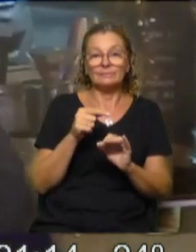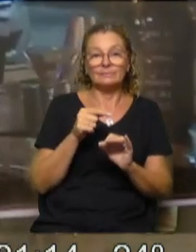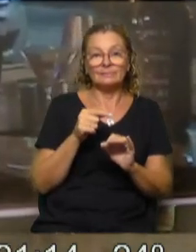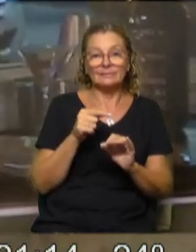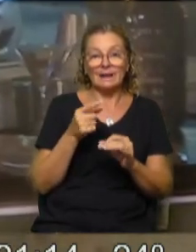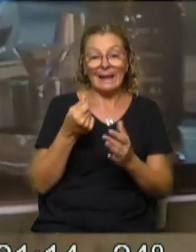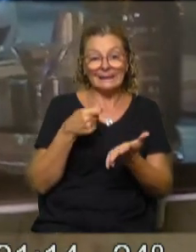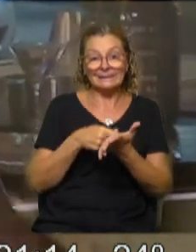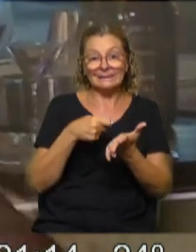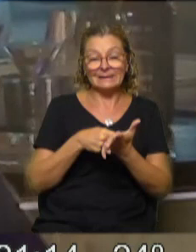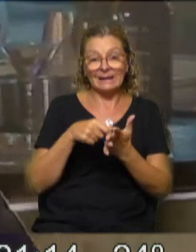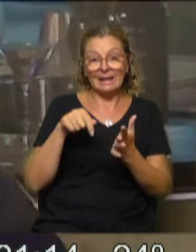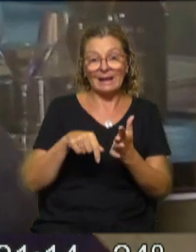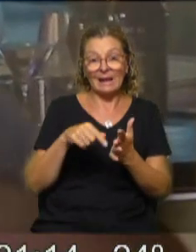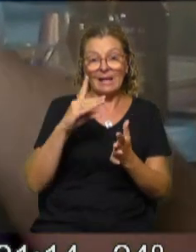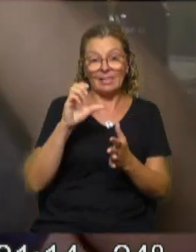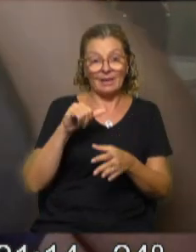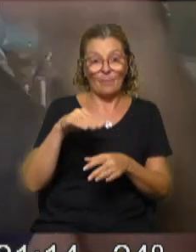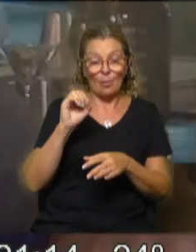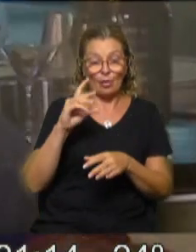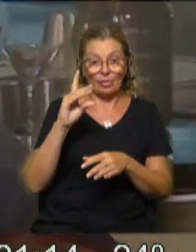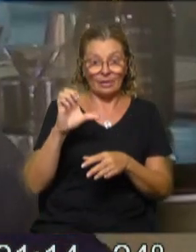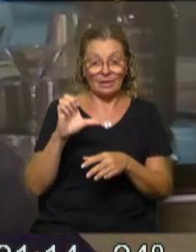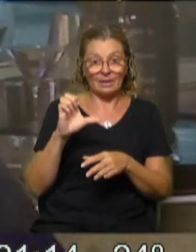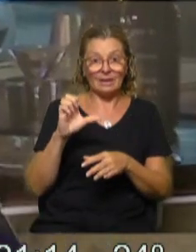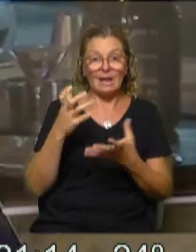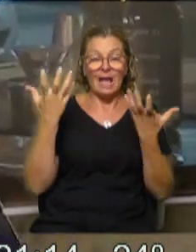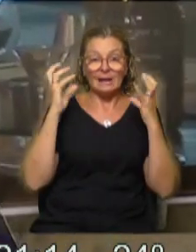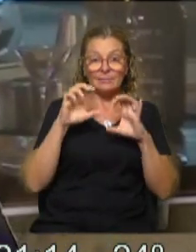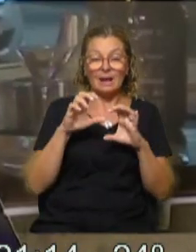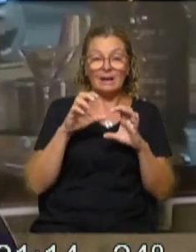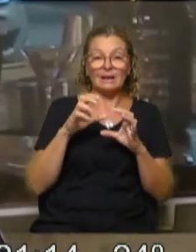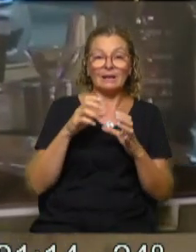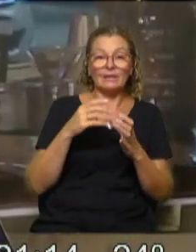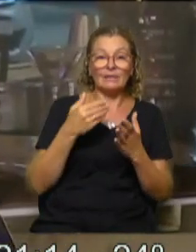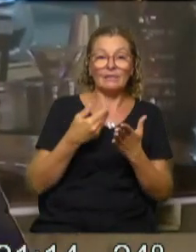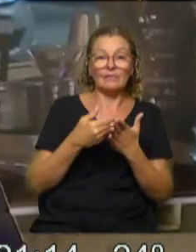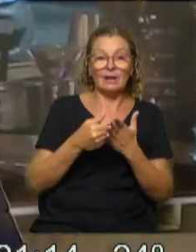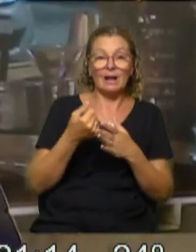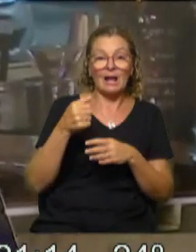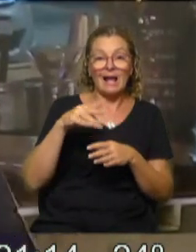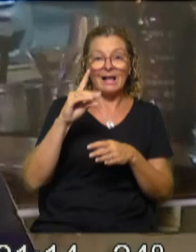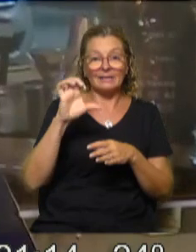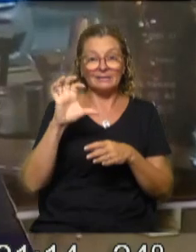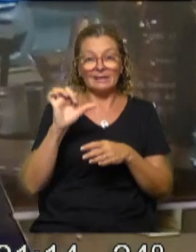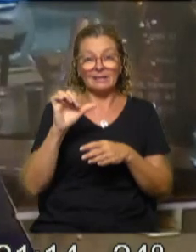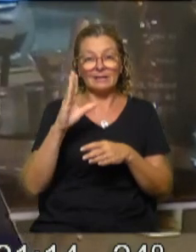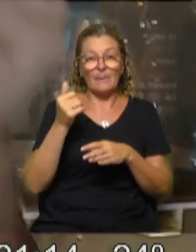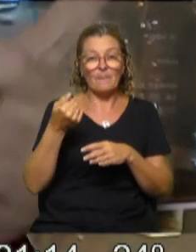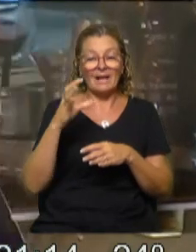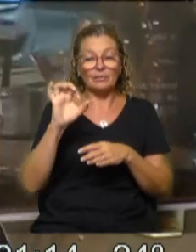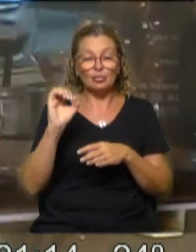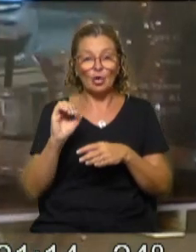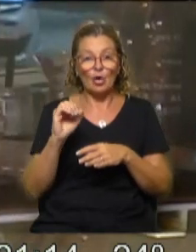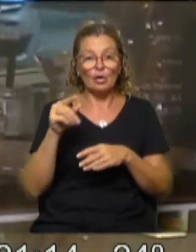Las entradas están mismo acá en Demodé, en los locales de Animales Sin Hogar, que son tres. Uno es en Andes, otro es en Paso Molino y otro es